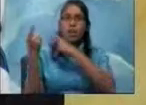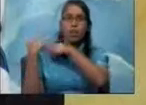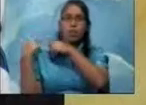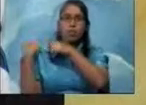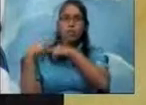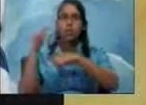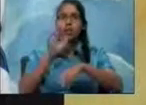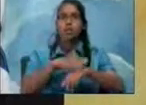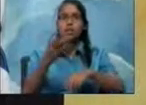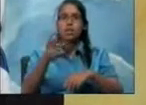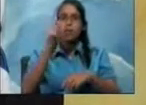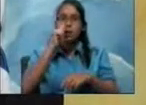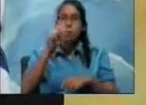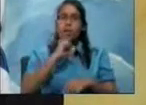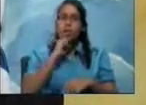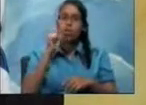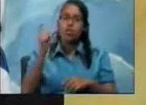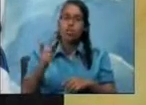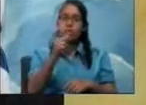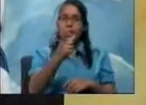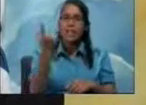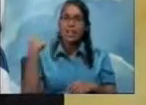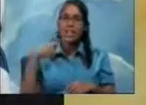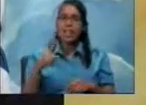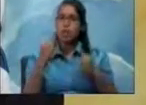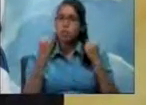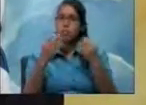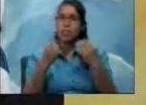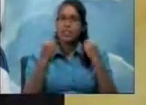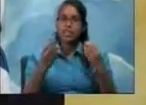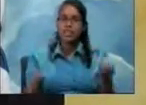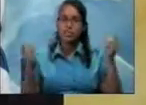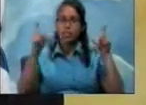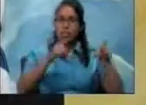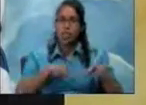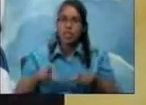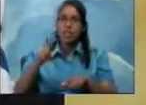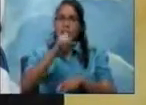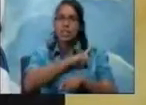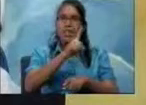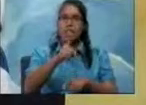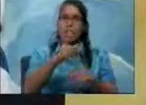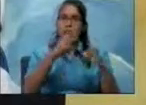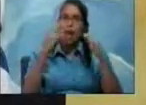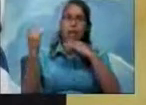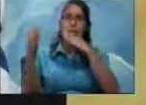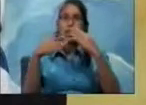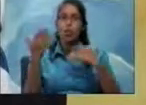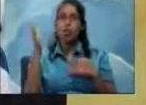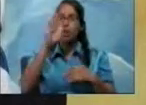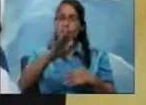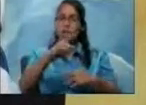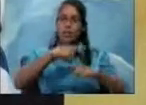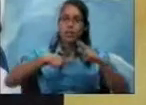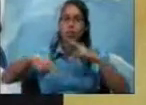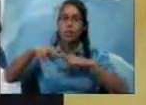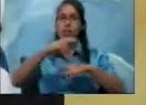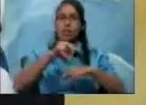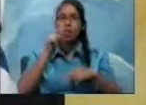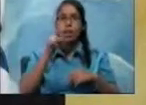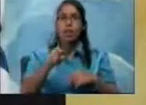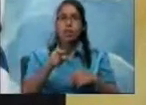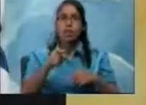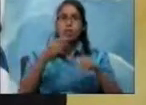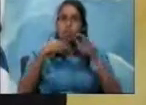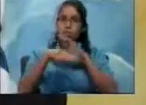Pedro era una persona que tenía bastante posición de atraer a los que estaban a su alrededor y a ellos lo